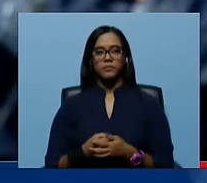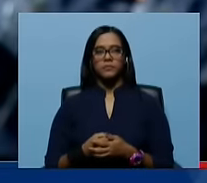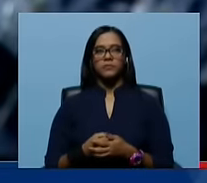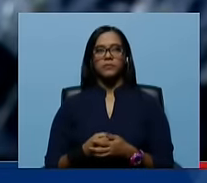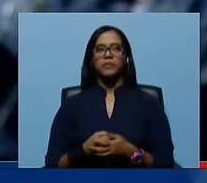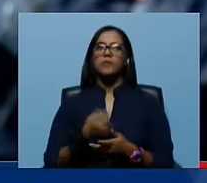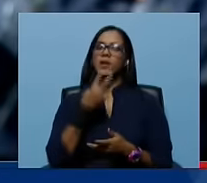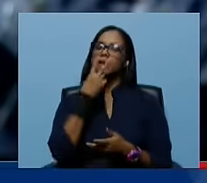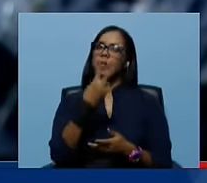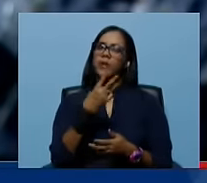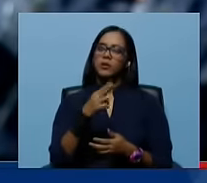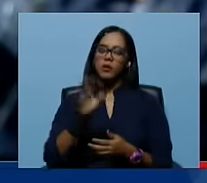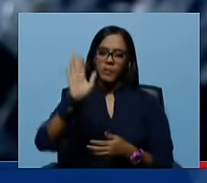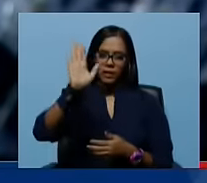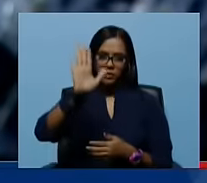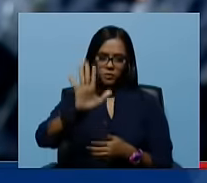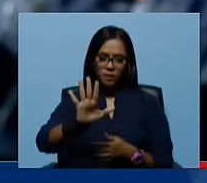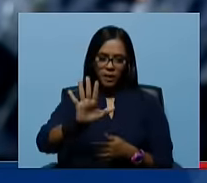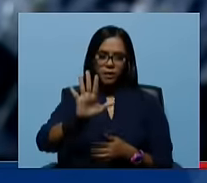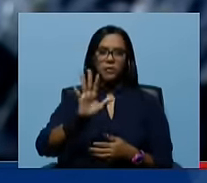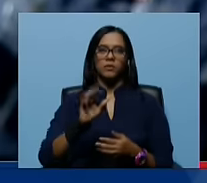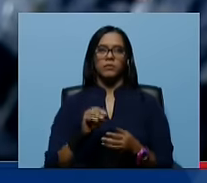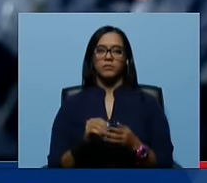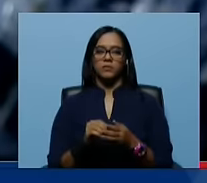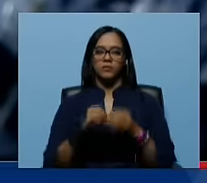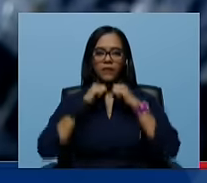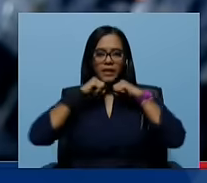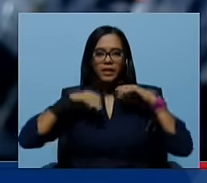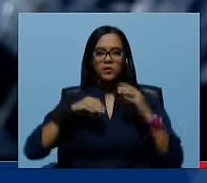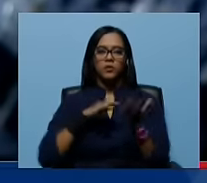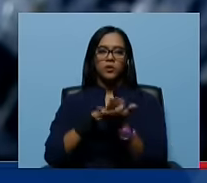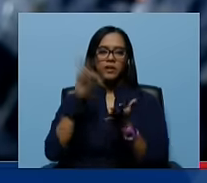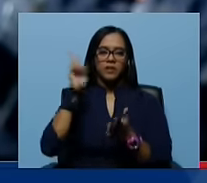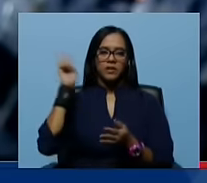Lo he visto poner su mano sobre Venezuela.